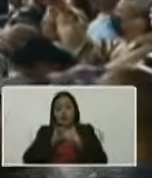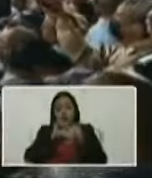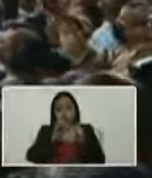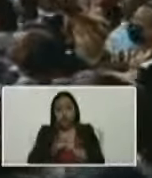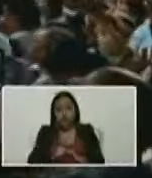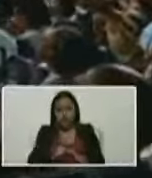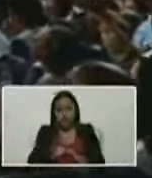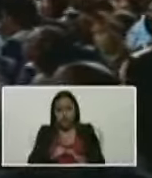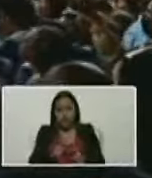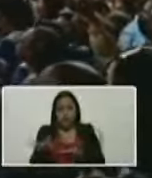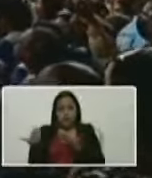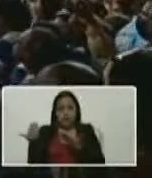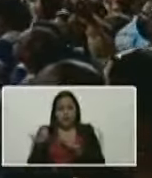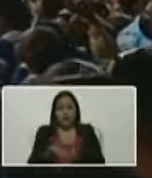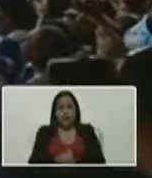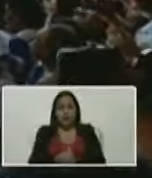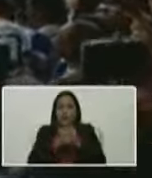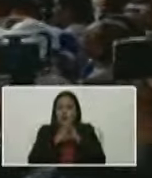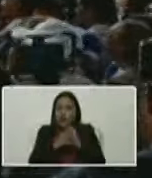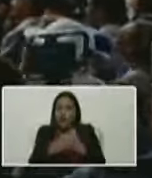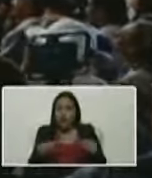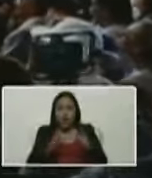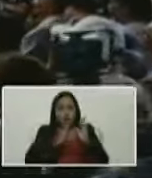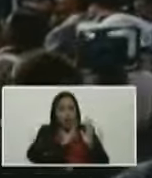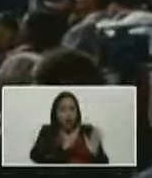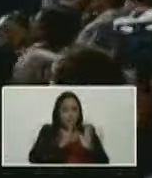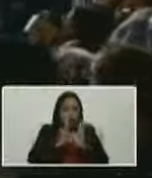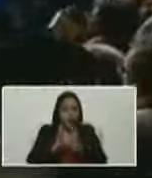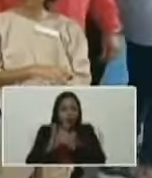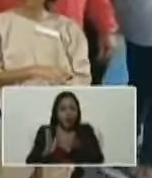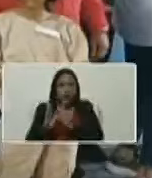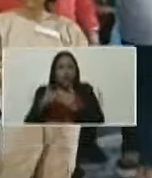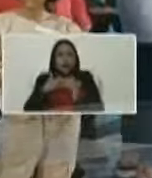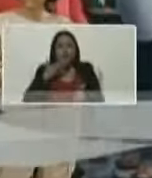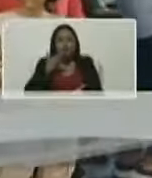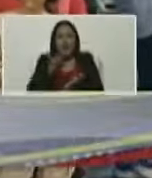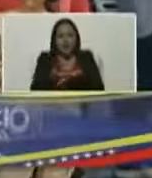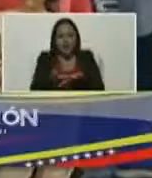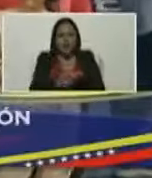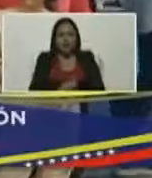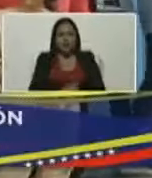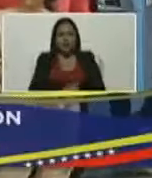registrado todos los momentos, yo les voy a pedir algo.